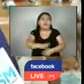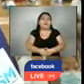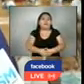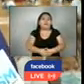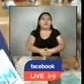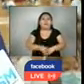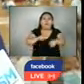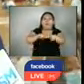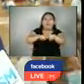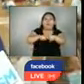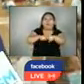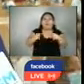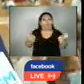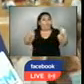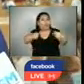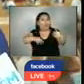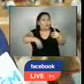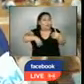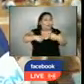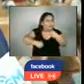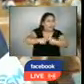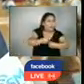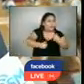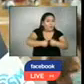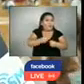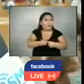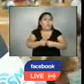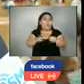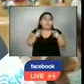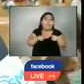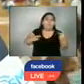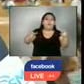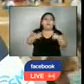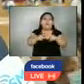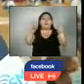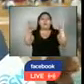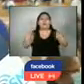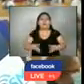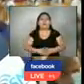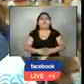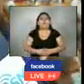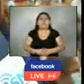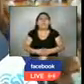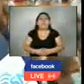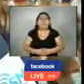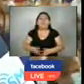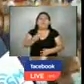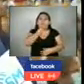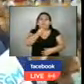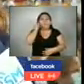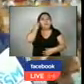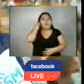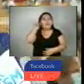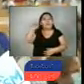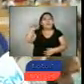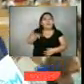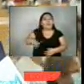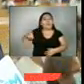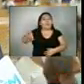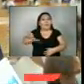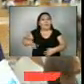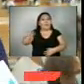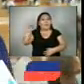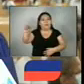concursos deportivos. Tenemos uno muy serio que es un panel forum sobre la situación real del adulto mayor que va a ser en el Centro María